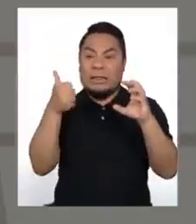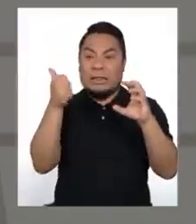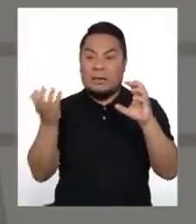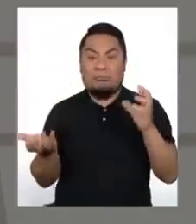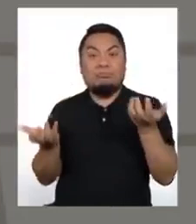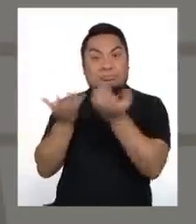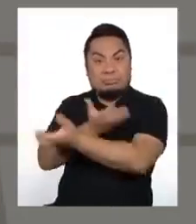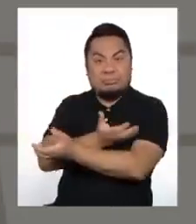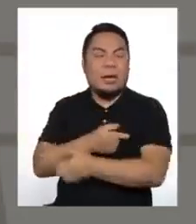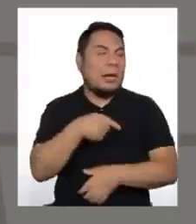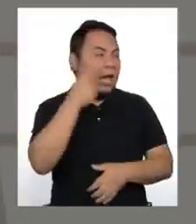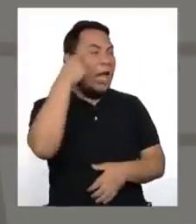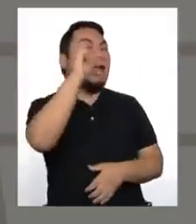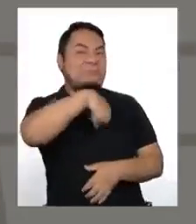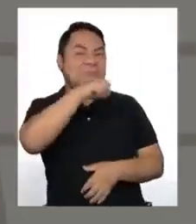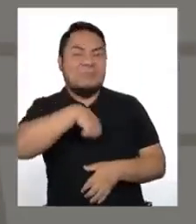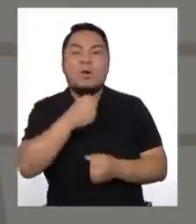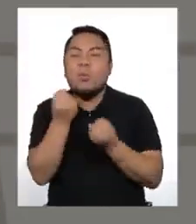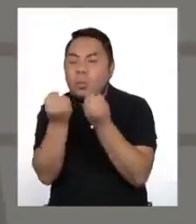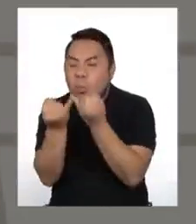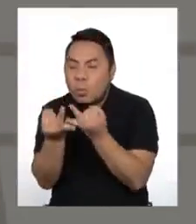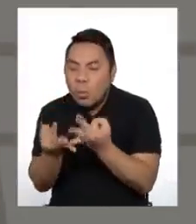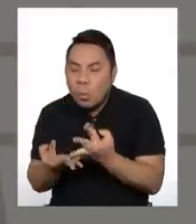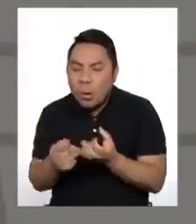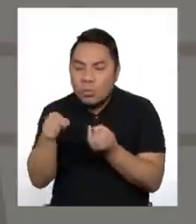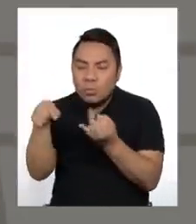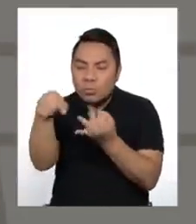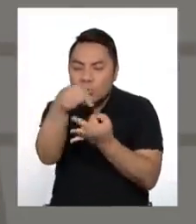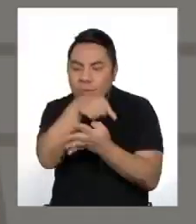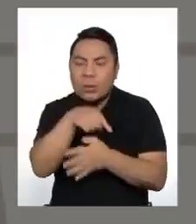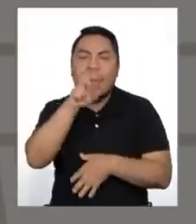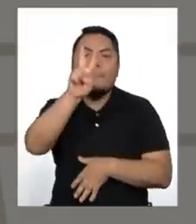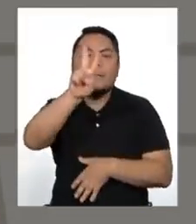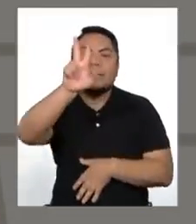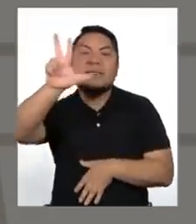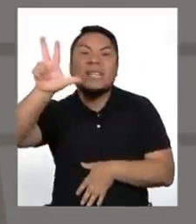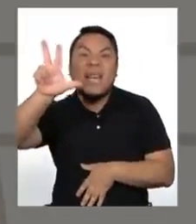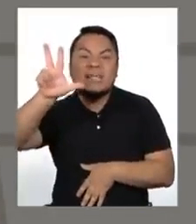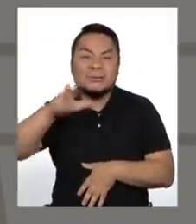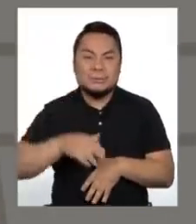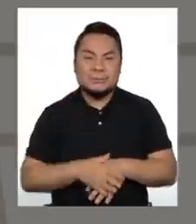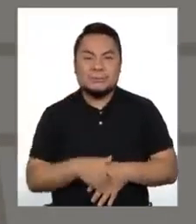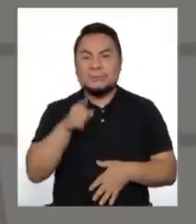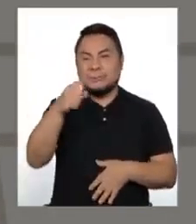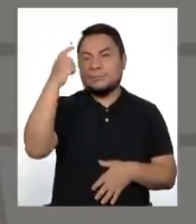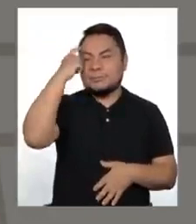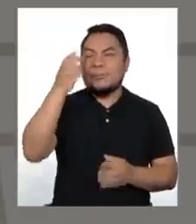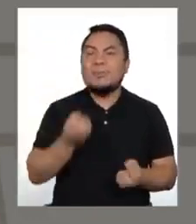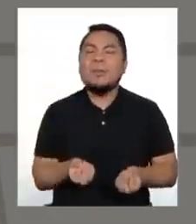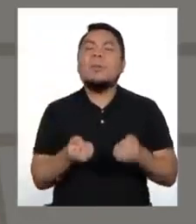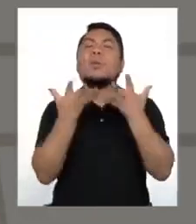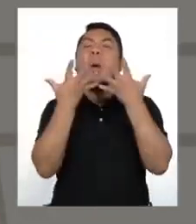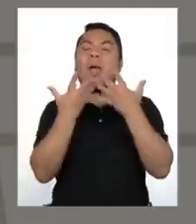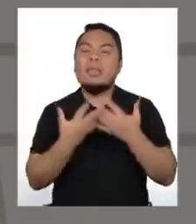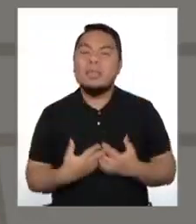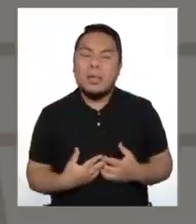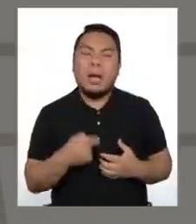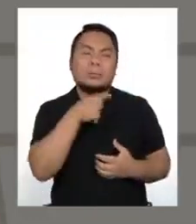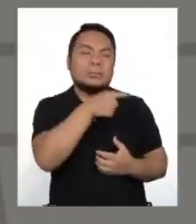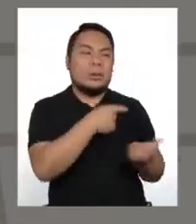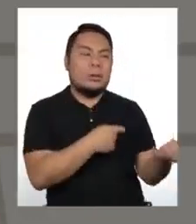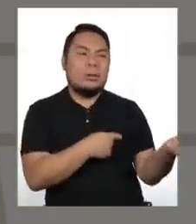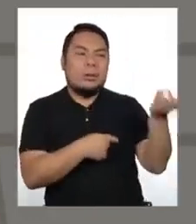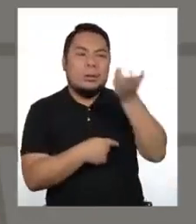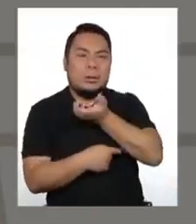sus canicas y ve que tiene 23. Se pregunta, ¿cuántas canicas grandes podré obtener